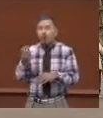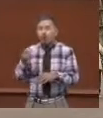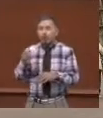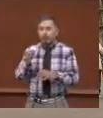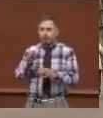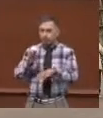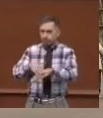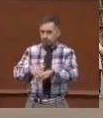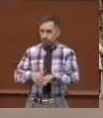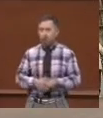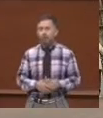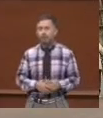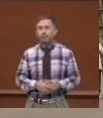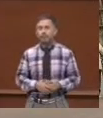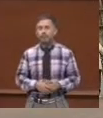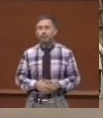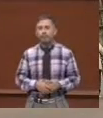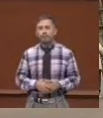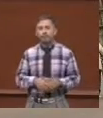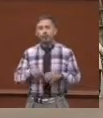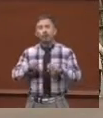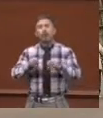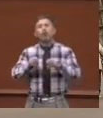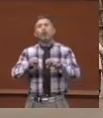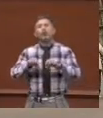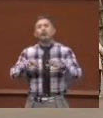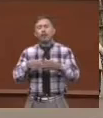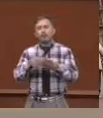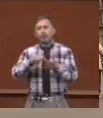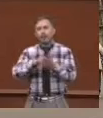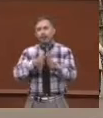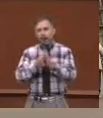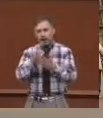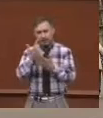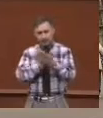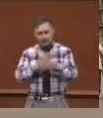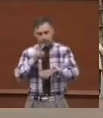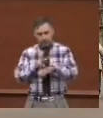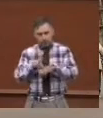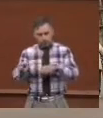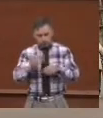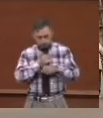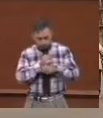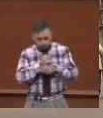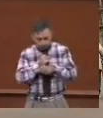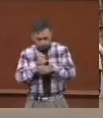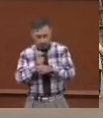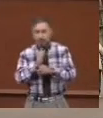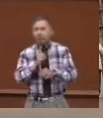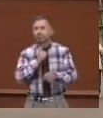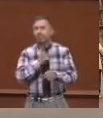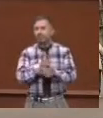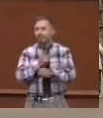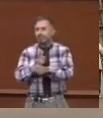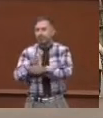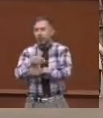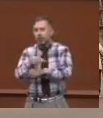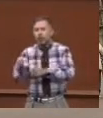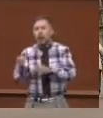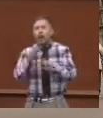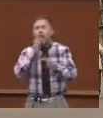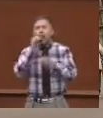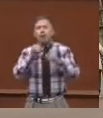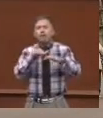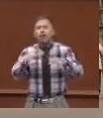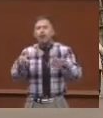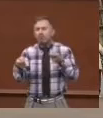Las diligencias realizadas por la Unidad Técnica de Fiscalización permitieron identificar a los ejecutores de la campaña,